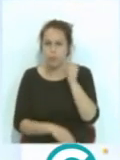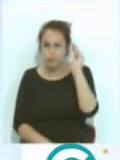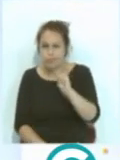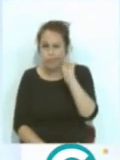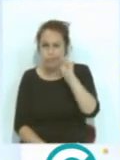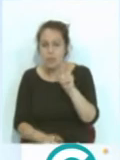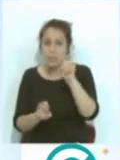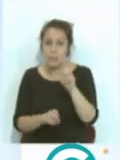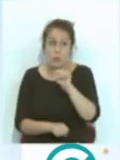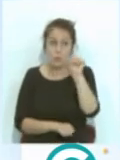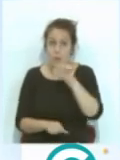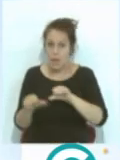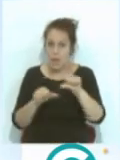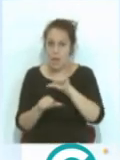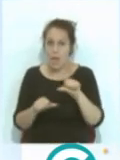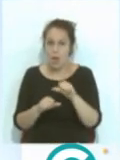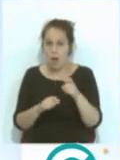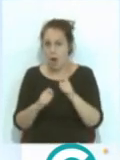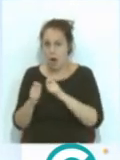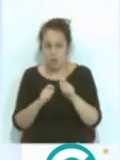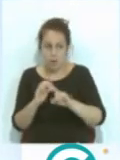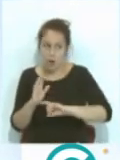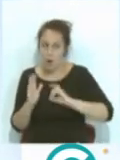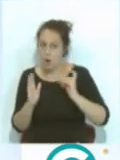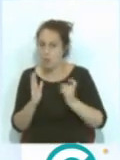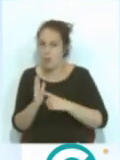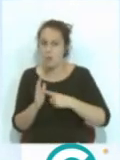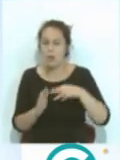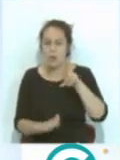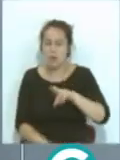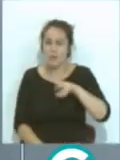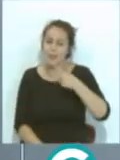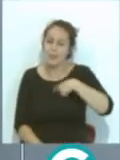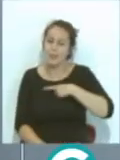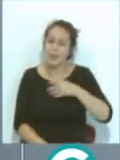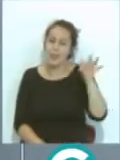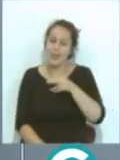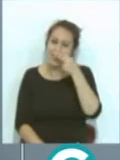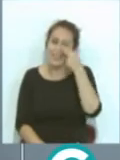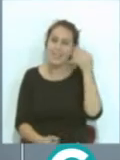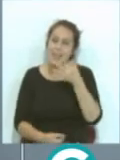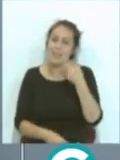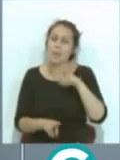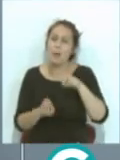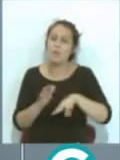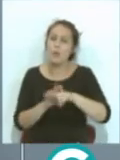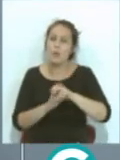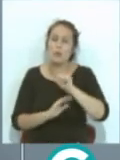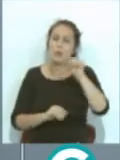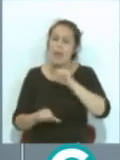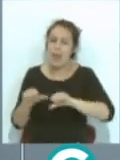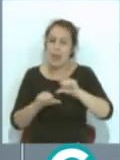el tema de la Superliga durante prácticamente toda la comparecencia. Nosotros hemos puesto lo que interesa, el fútbol. Lo de la Superliga